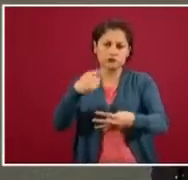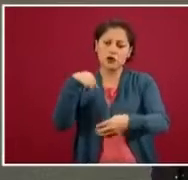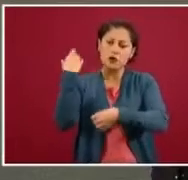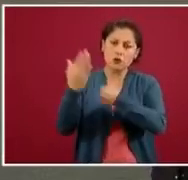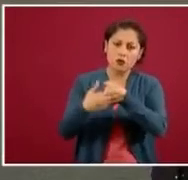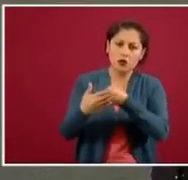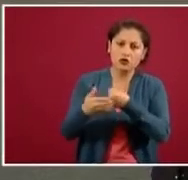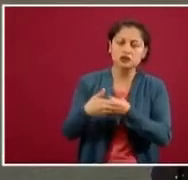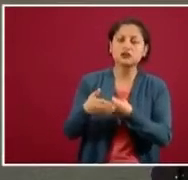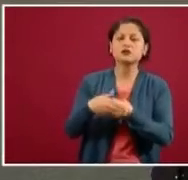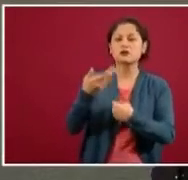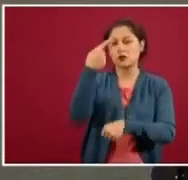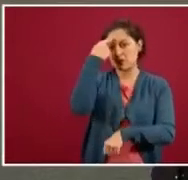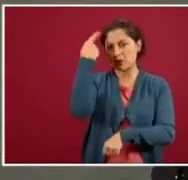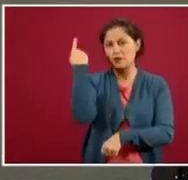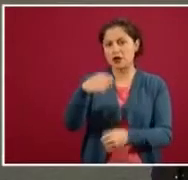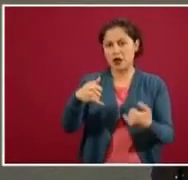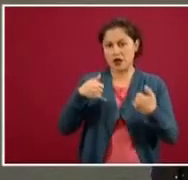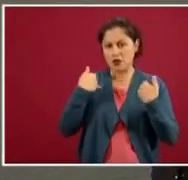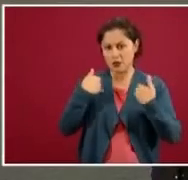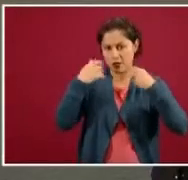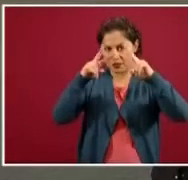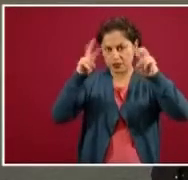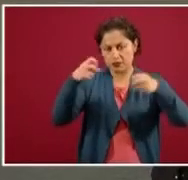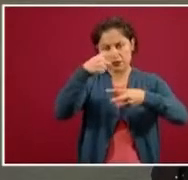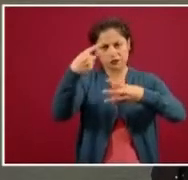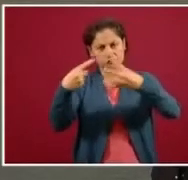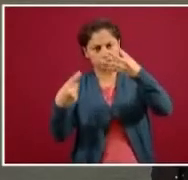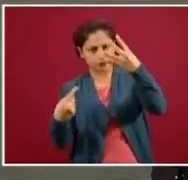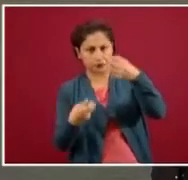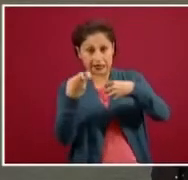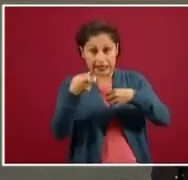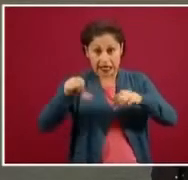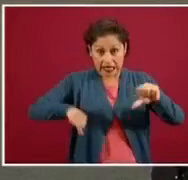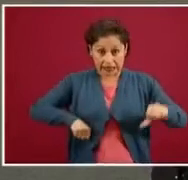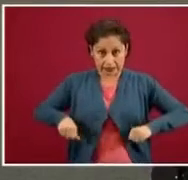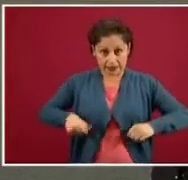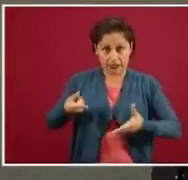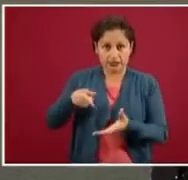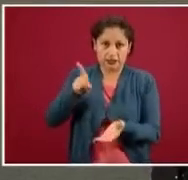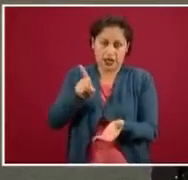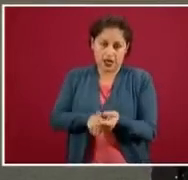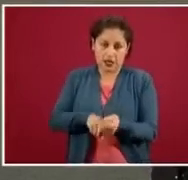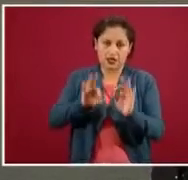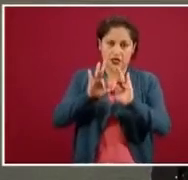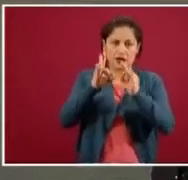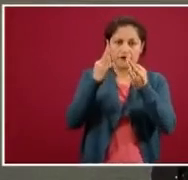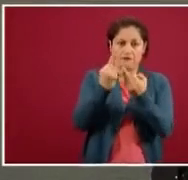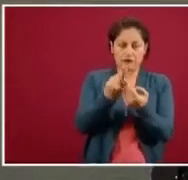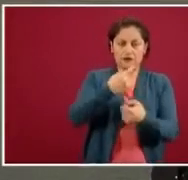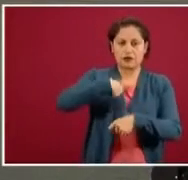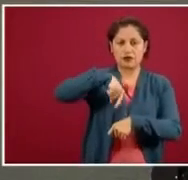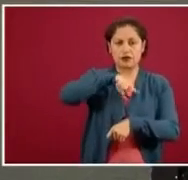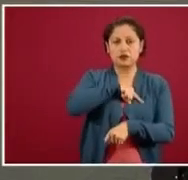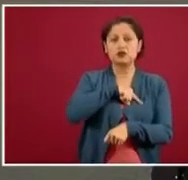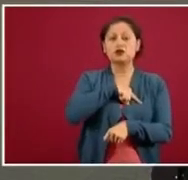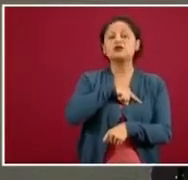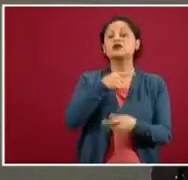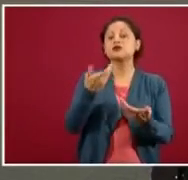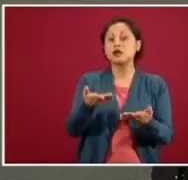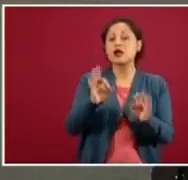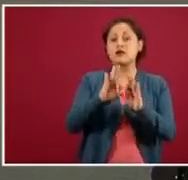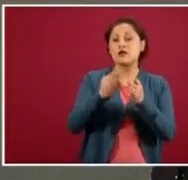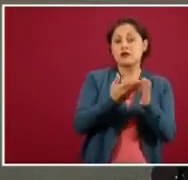temas. Todo eso forma parte de la estrategia. La táctica es los plazos, es cómo hacemos las operaciones en los